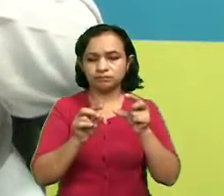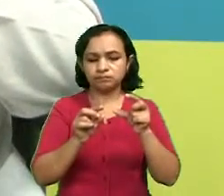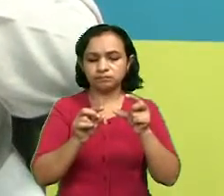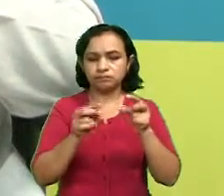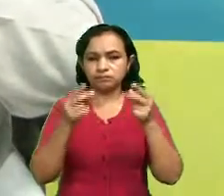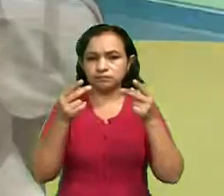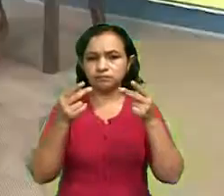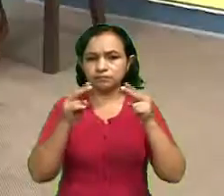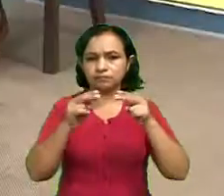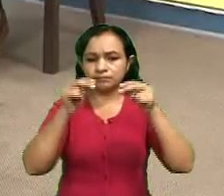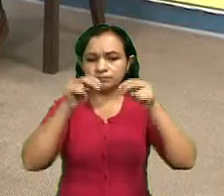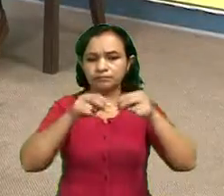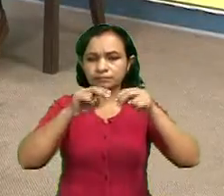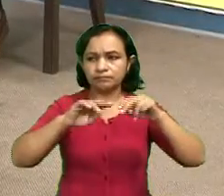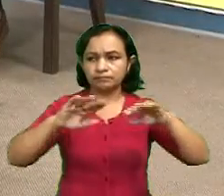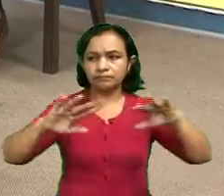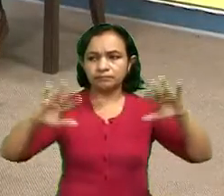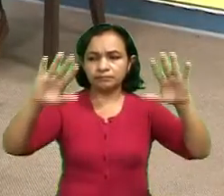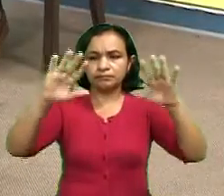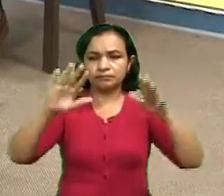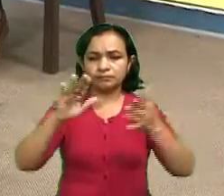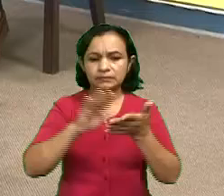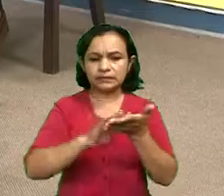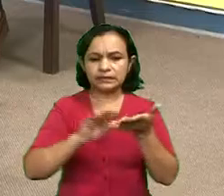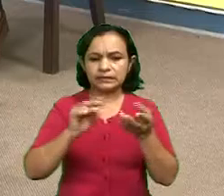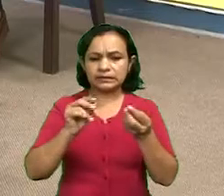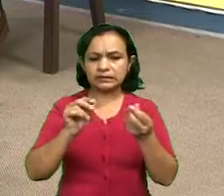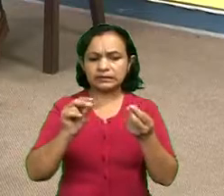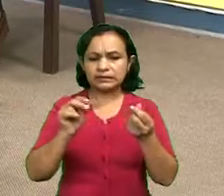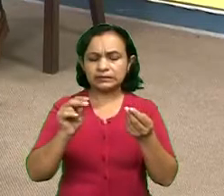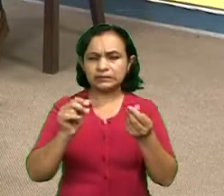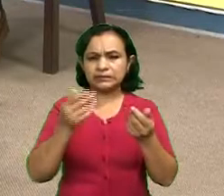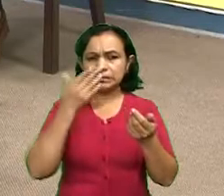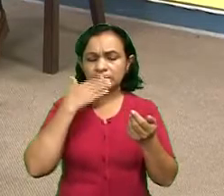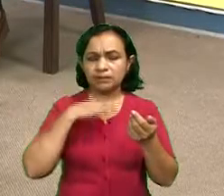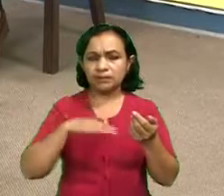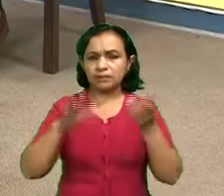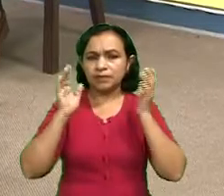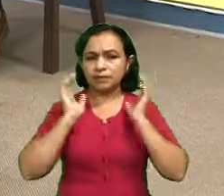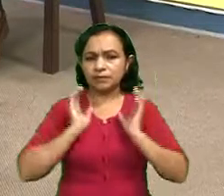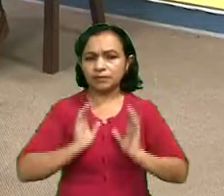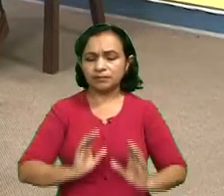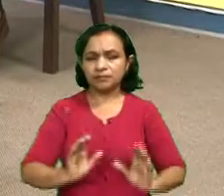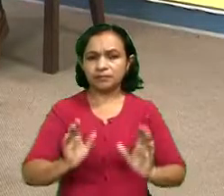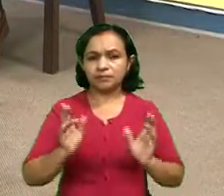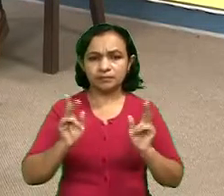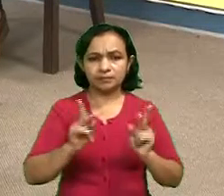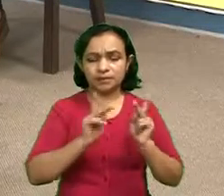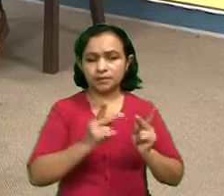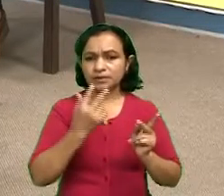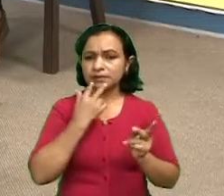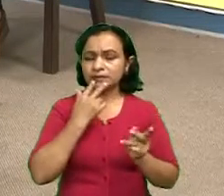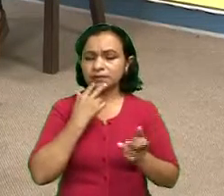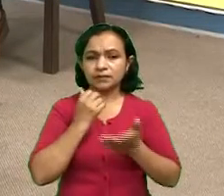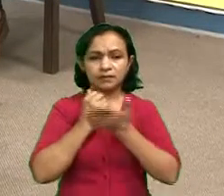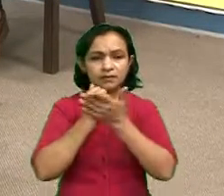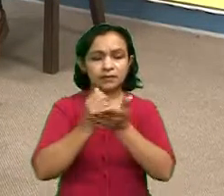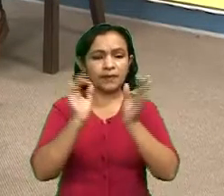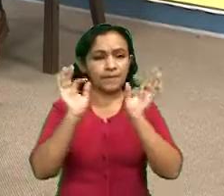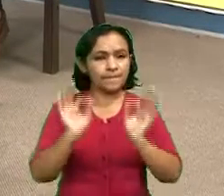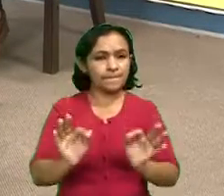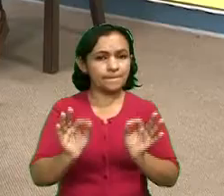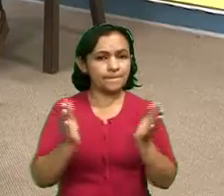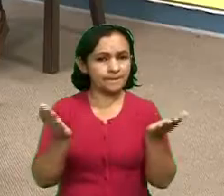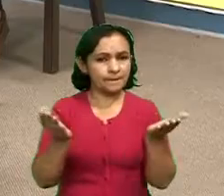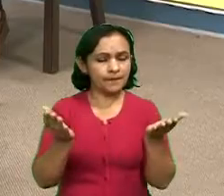productos naturales y han resultado ser aserrín. Y más bien eso es dañino, estás perjudicando al paciente, no le estás haciendo ningún bien.